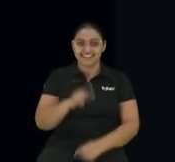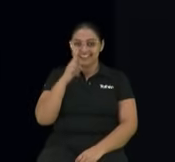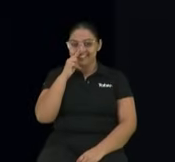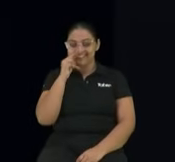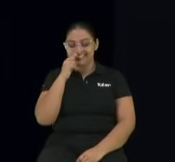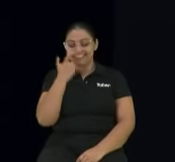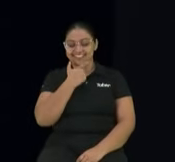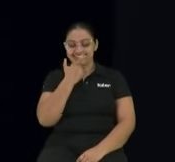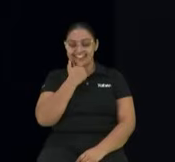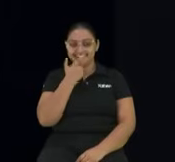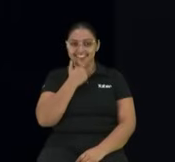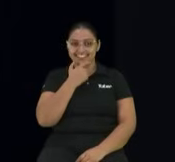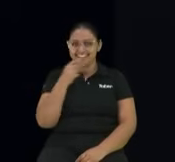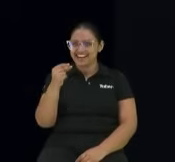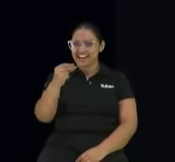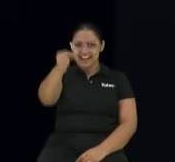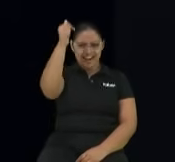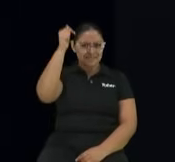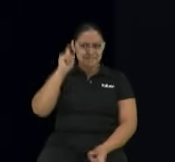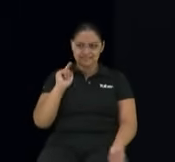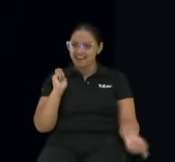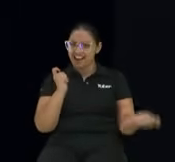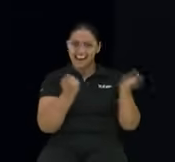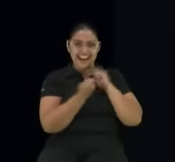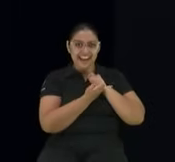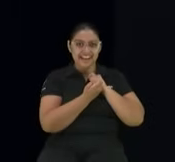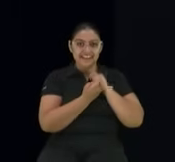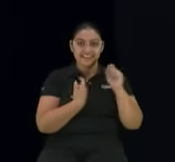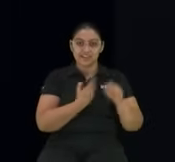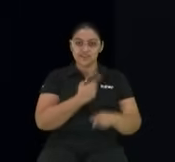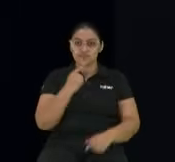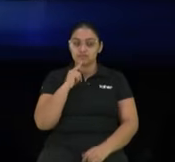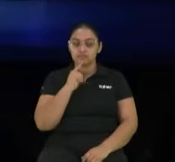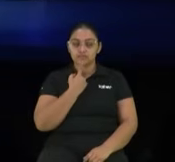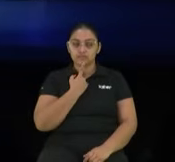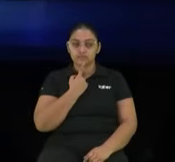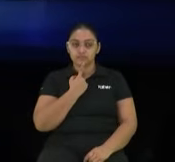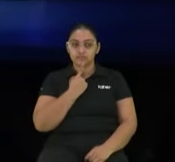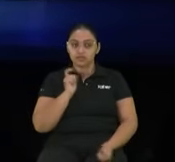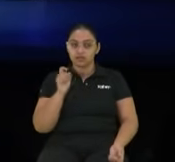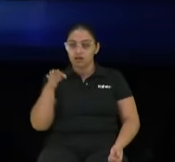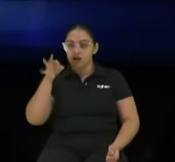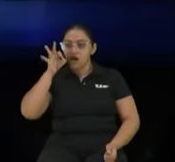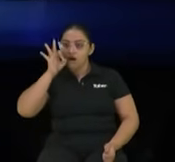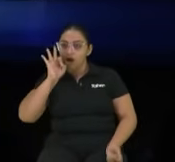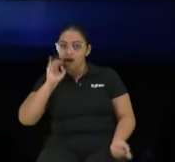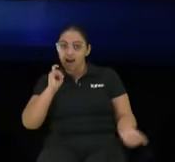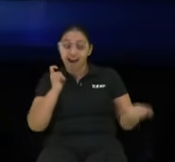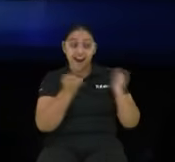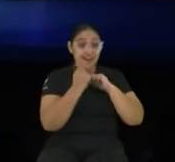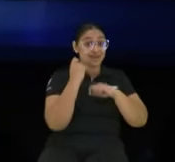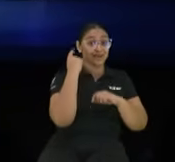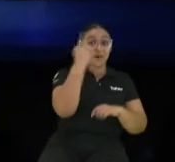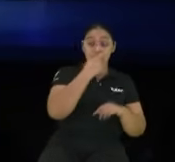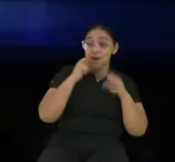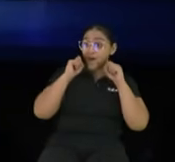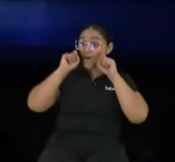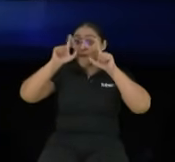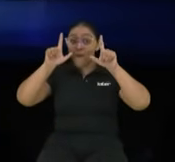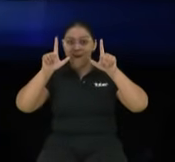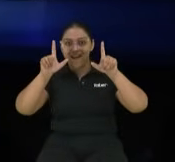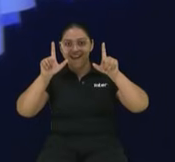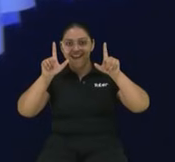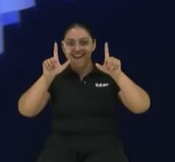que rapidito pero es que a uno le cambia restarts you no me pega